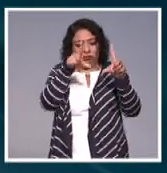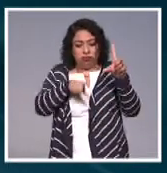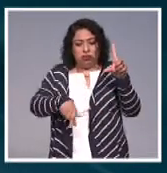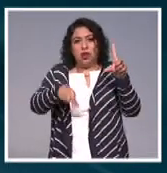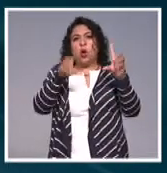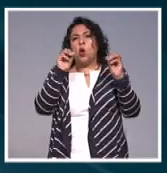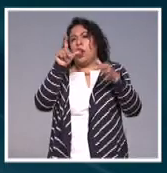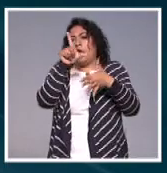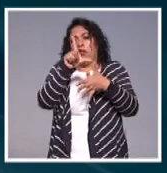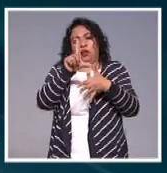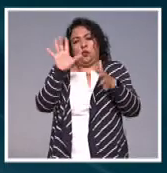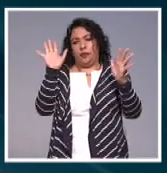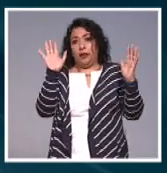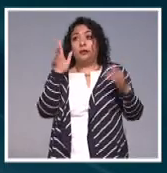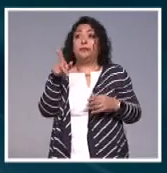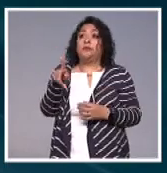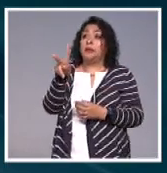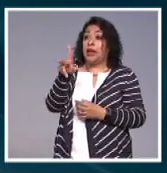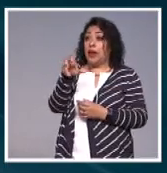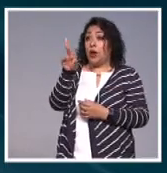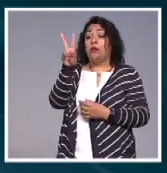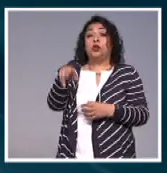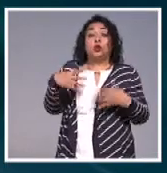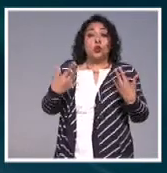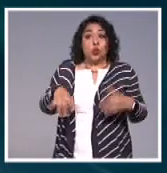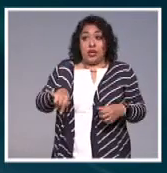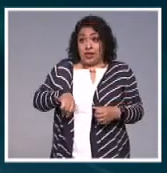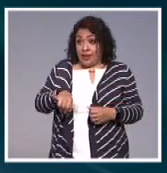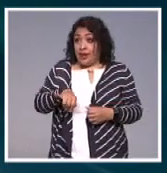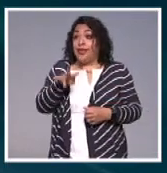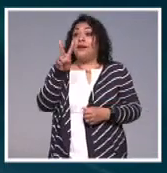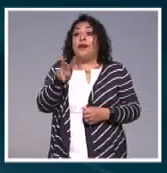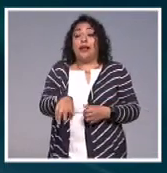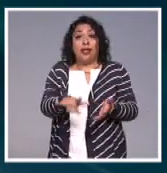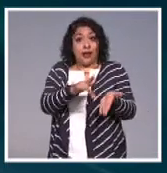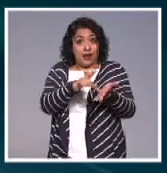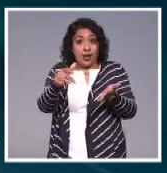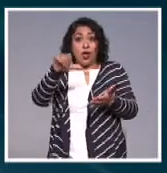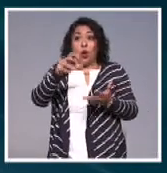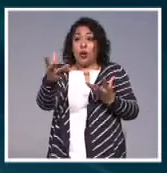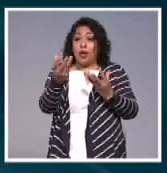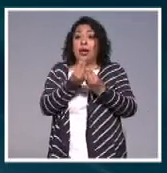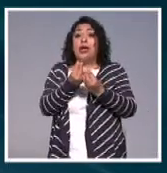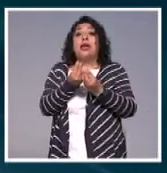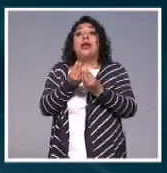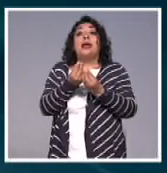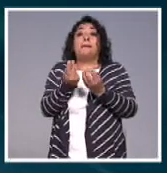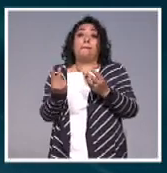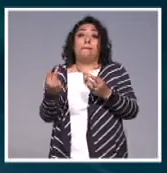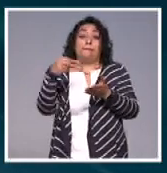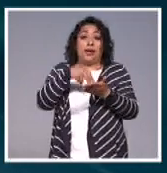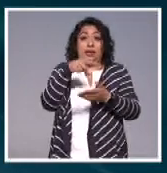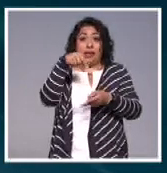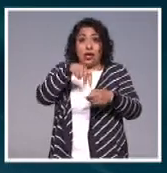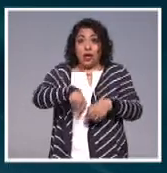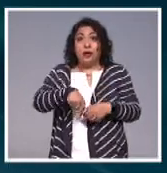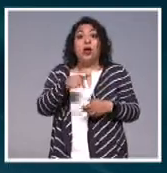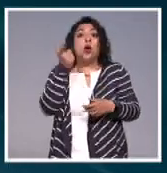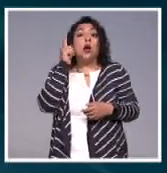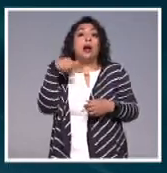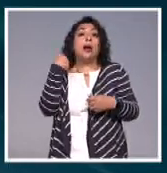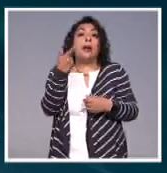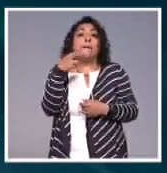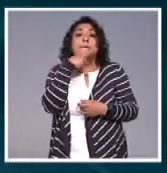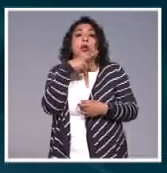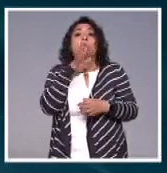o de Latinoamérica. Laura, pues de verdad que muy interesante, de verdad muchas gracias por habernos acompañado muchas el gracias. Día de hoy. Ojalá tengamos